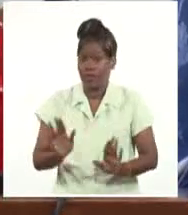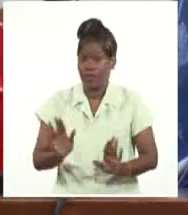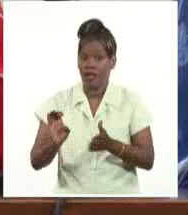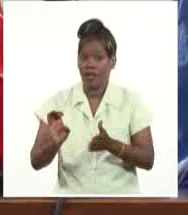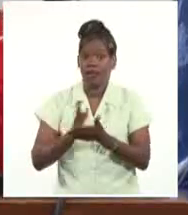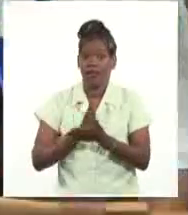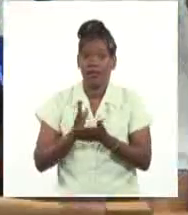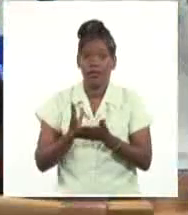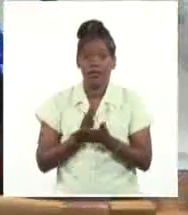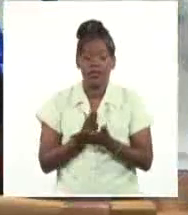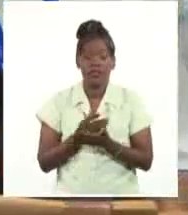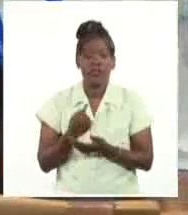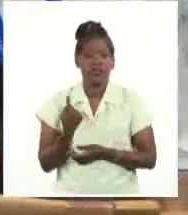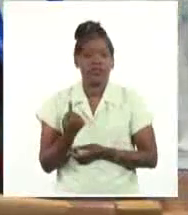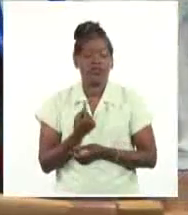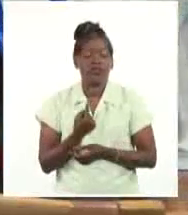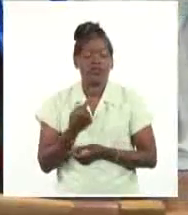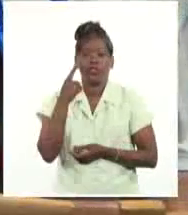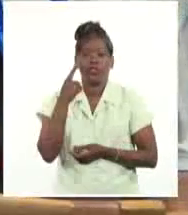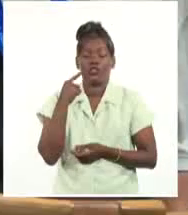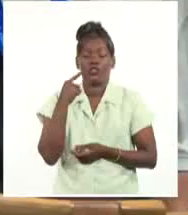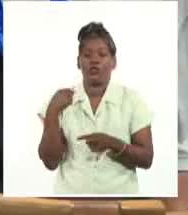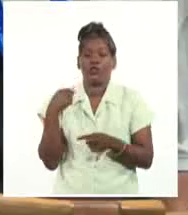uno está como en un tribunal,